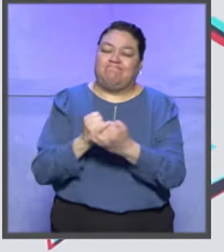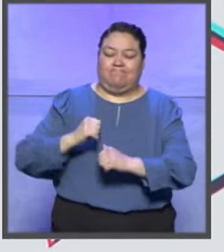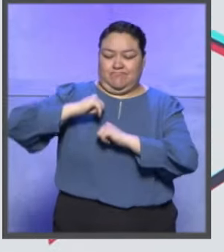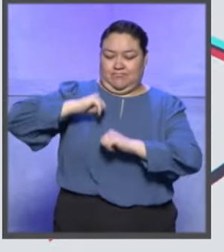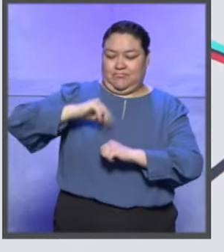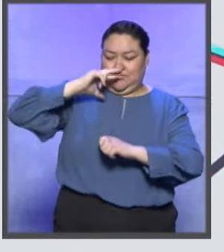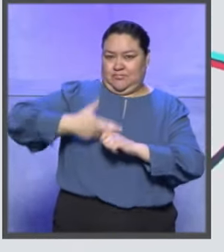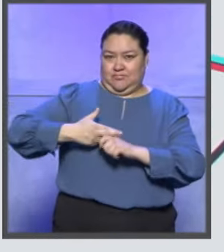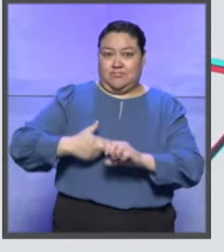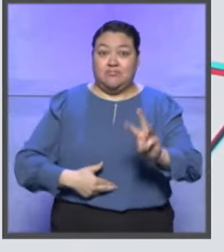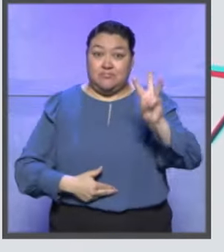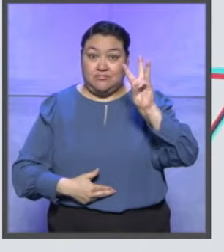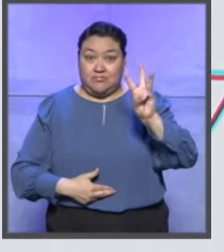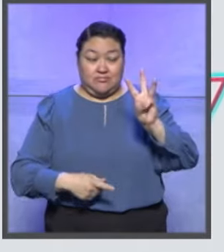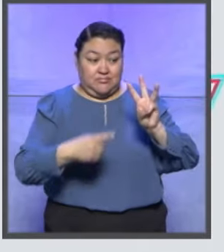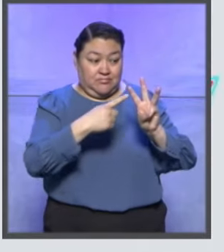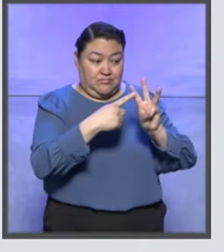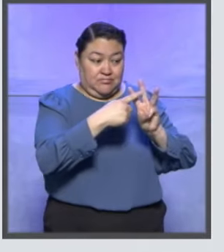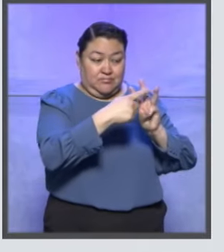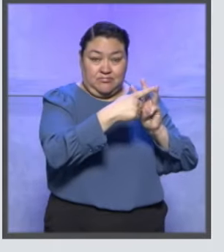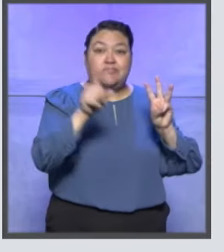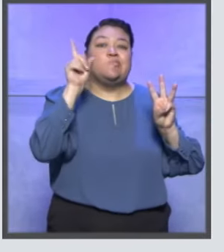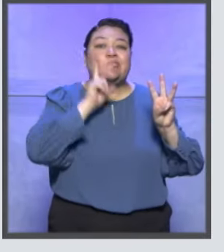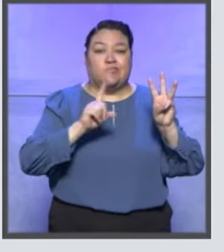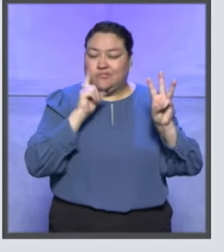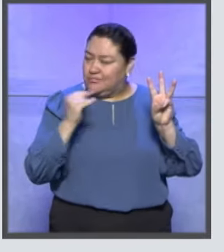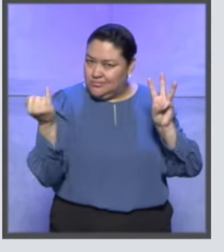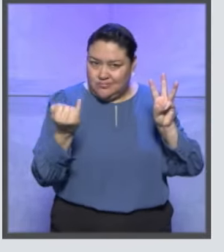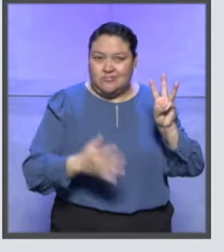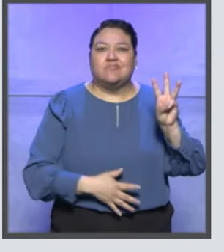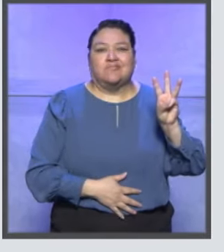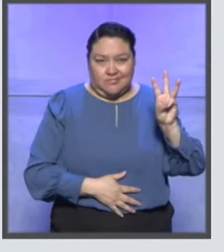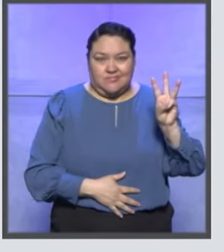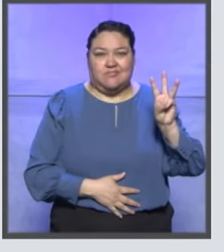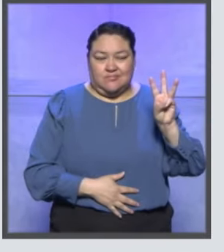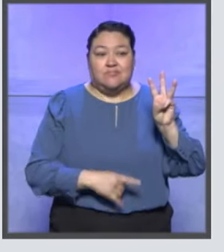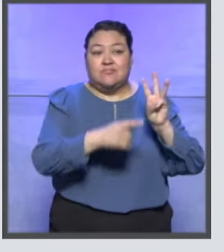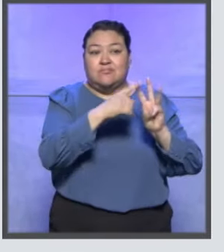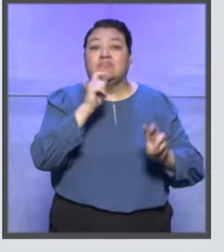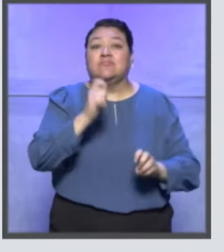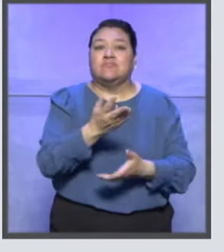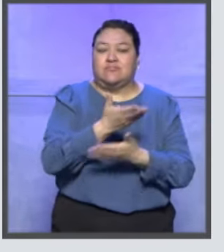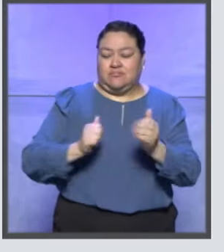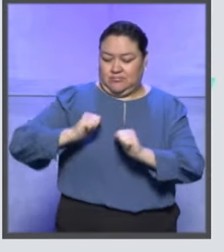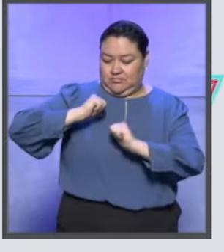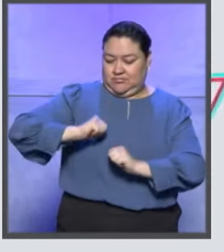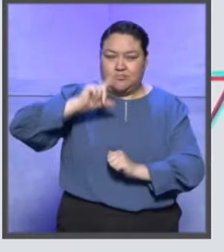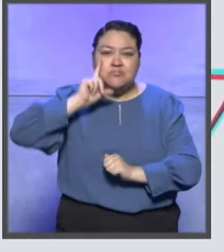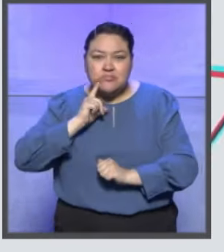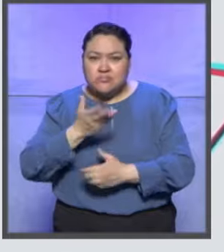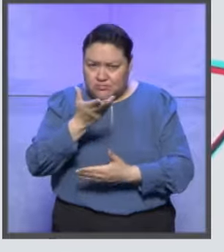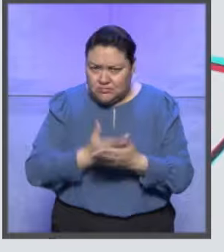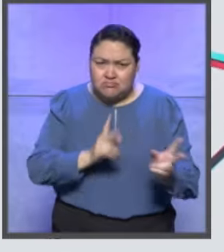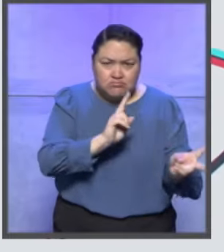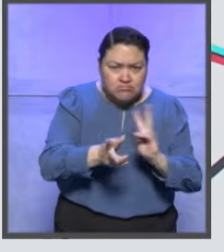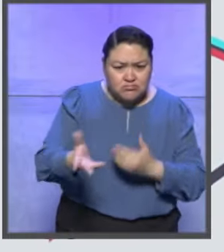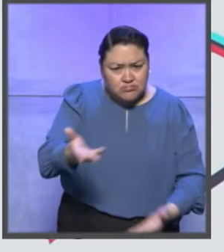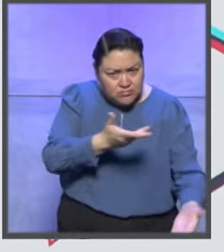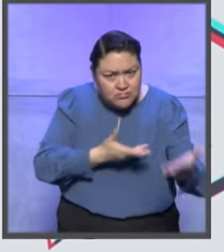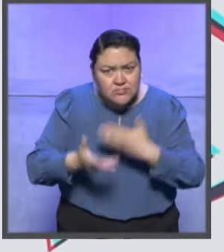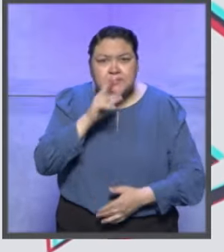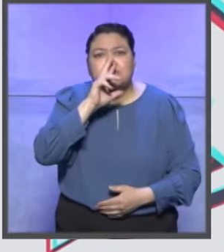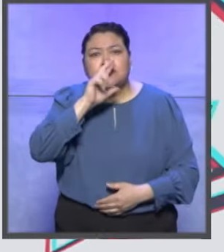tres autoridades electorales están encabezadas por mujeres. Entonces, es tiempo de mujeres, es tiempo de hablar,